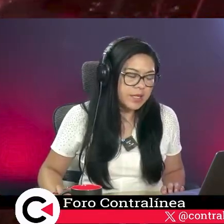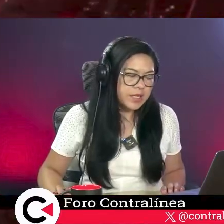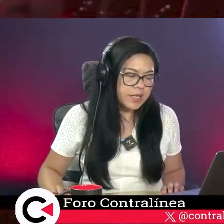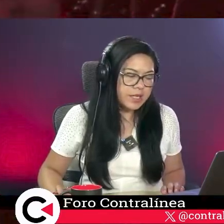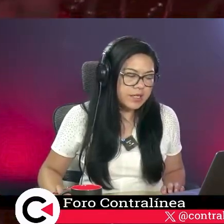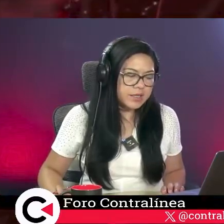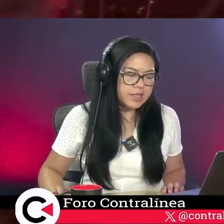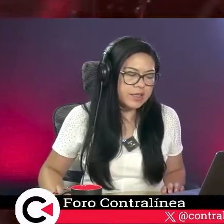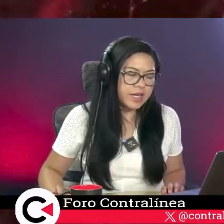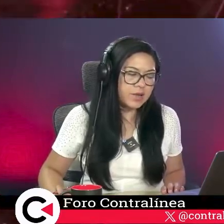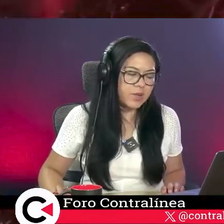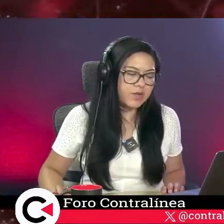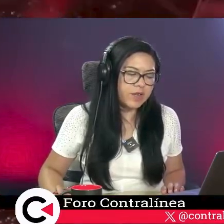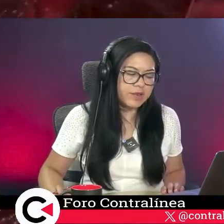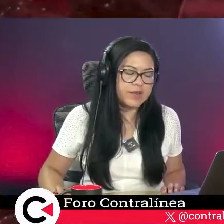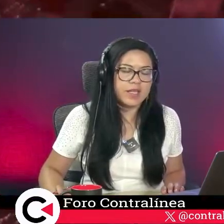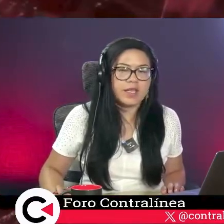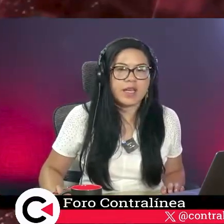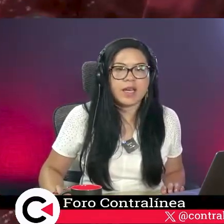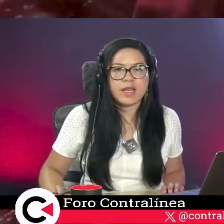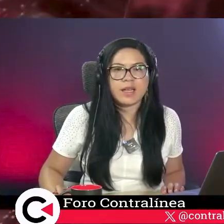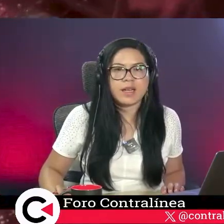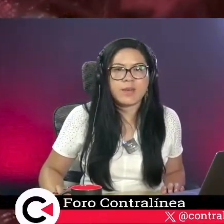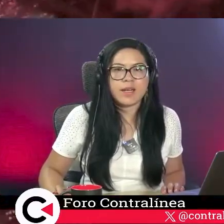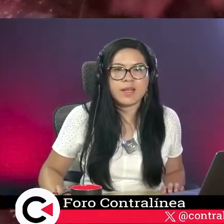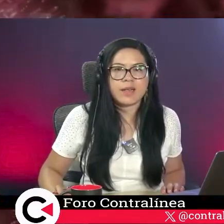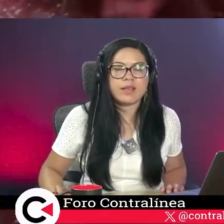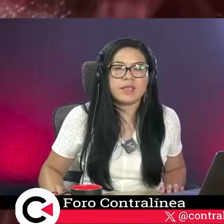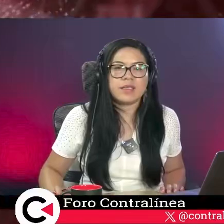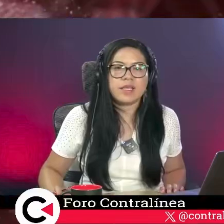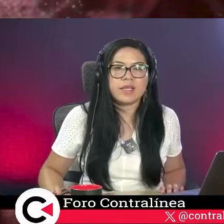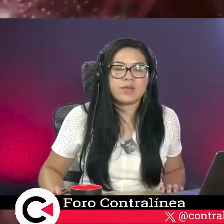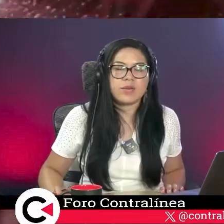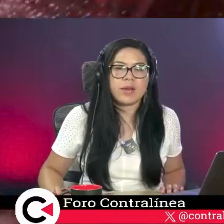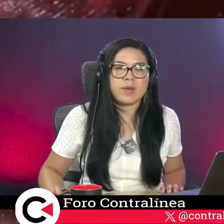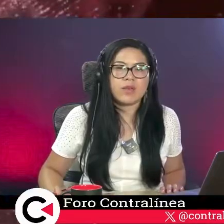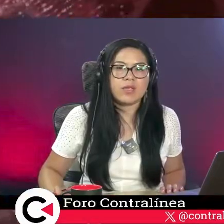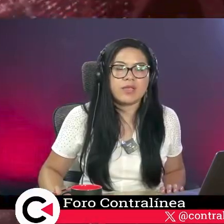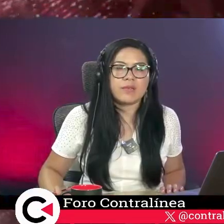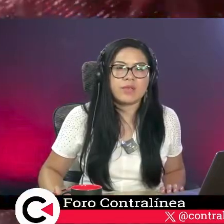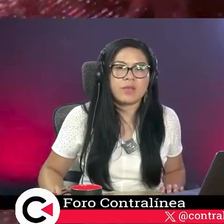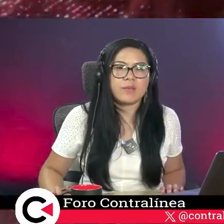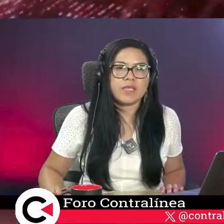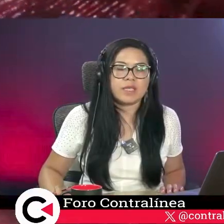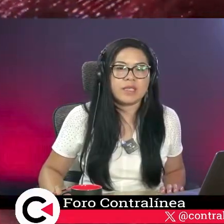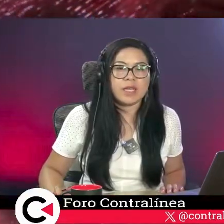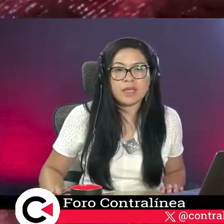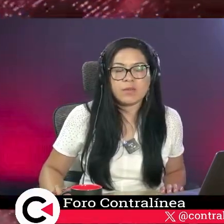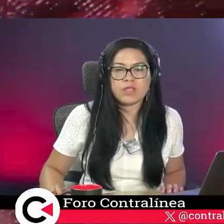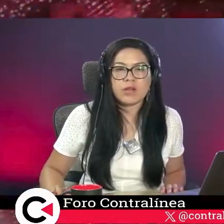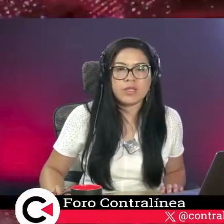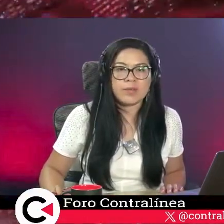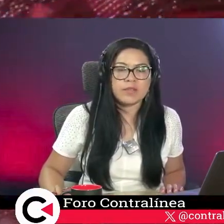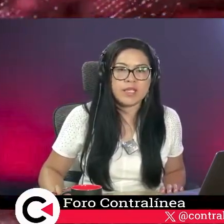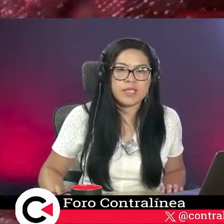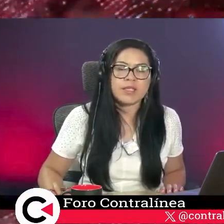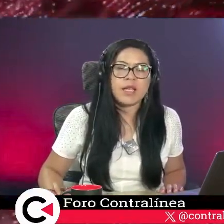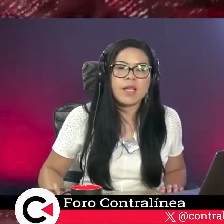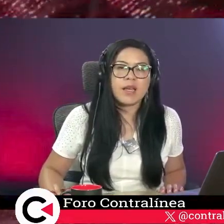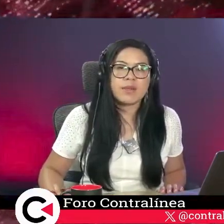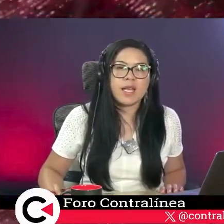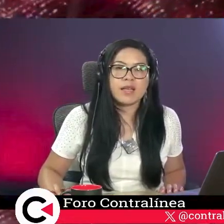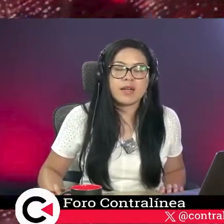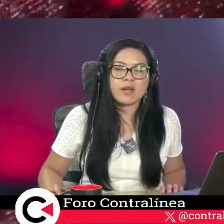encuestas, y cita como fuente a Anabel Hernández. Dice que es una periodista muy prestigiada, pues a últimas